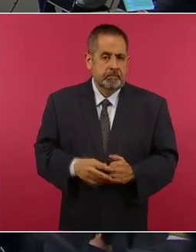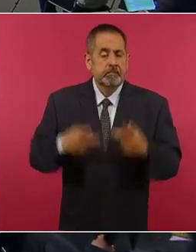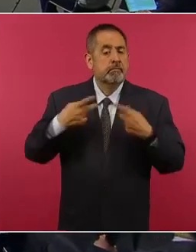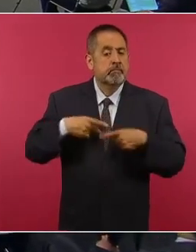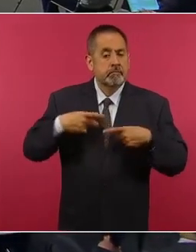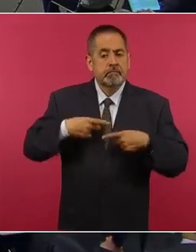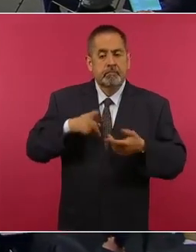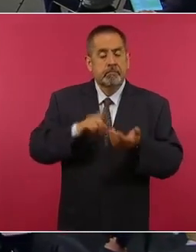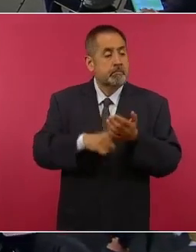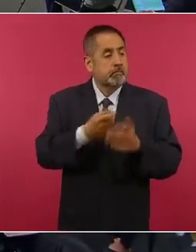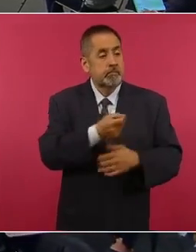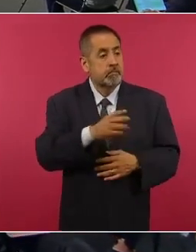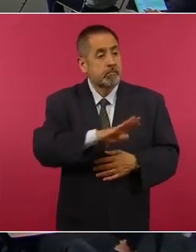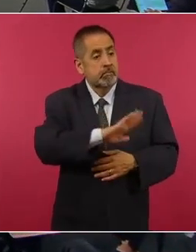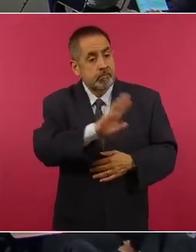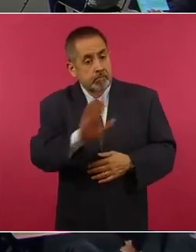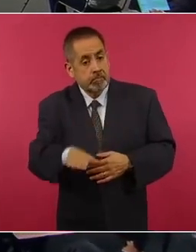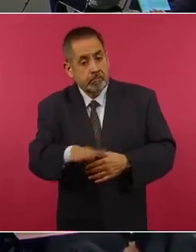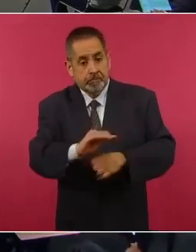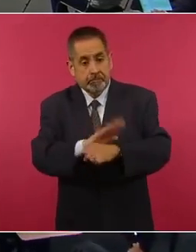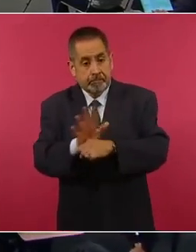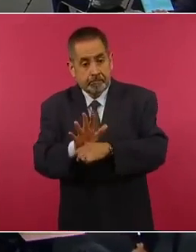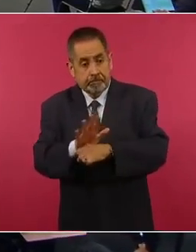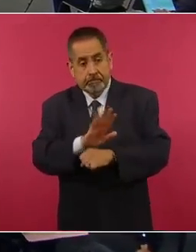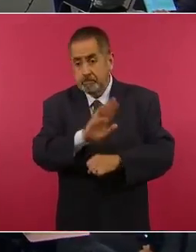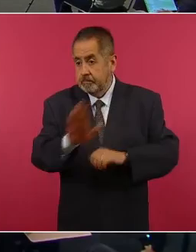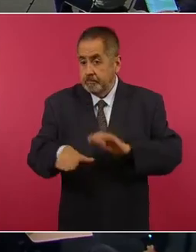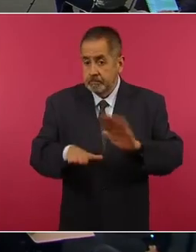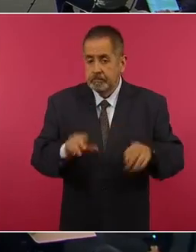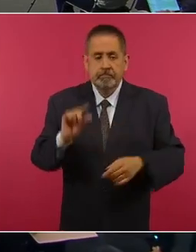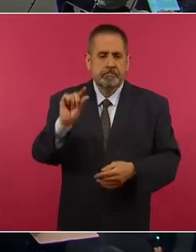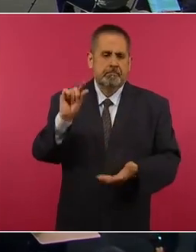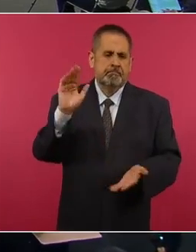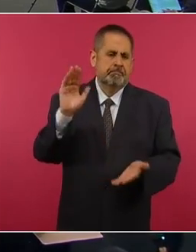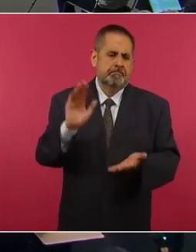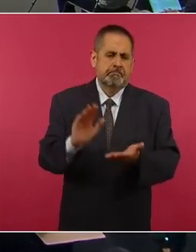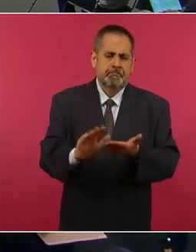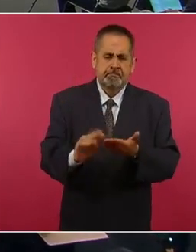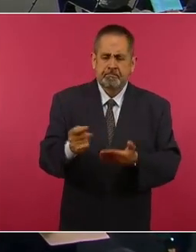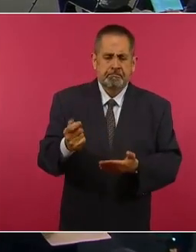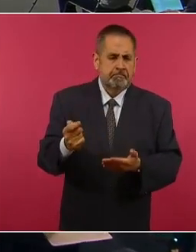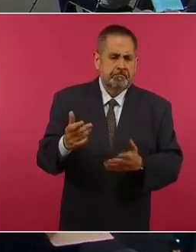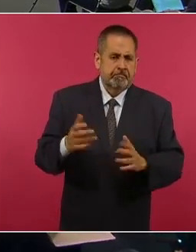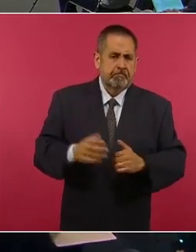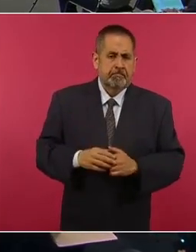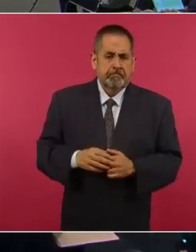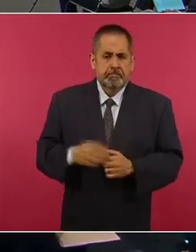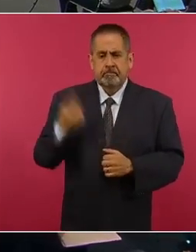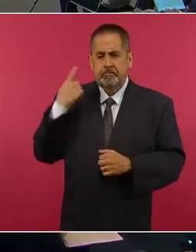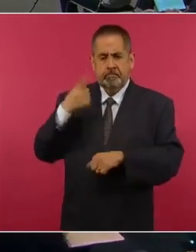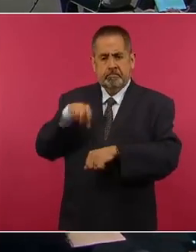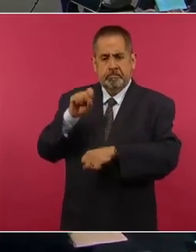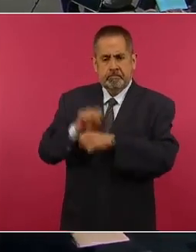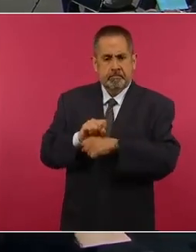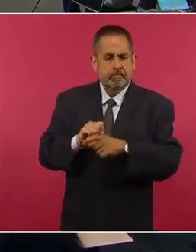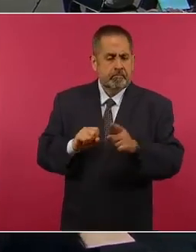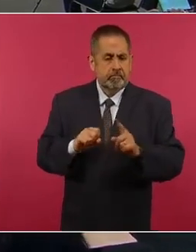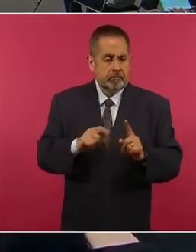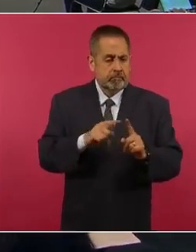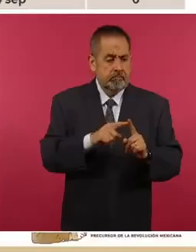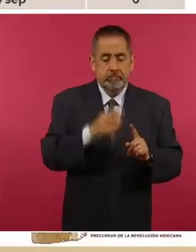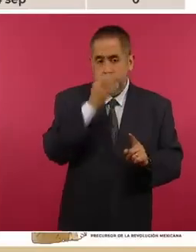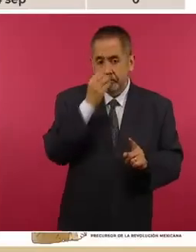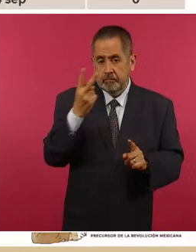personas que pierden la vida por COVID. O sea, esa semana del 11 al 17,